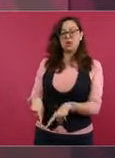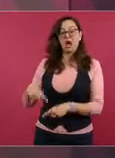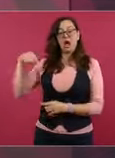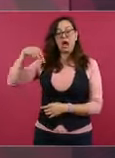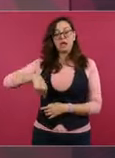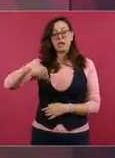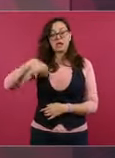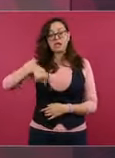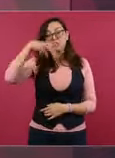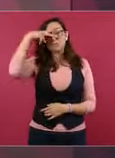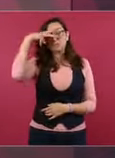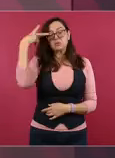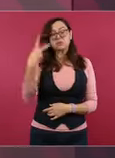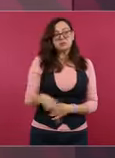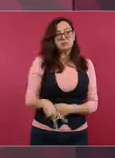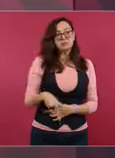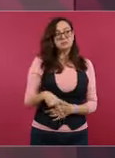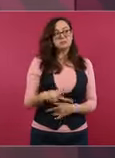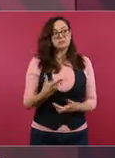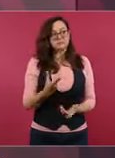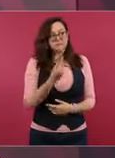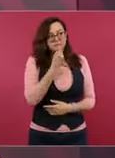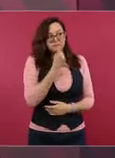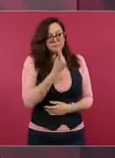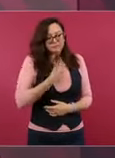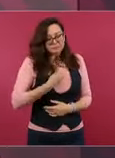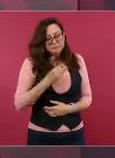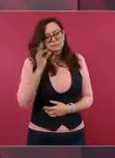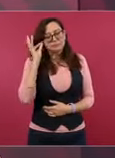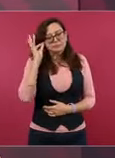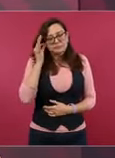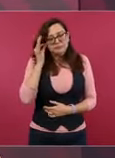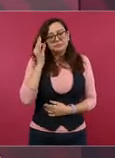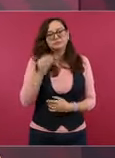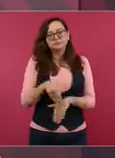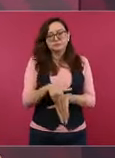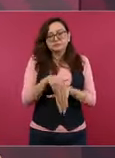militares de México para actuar